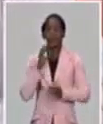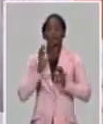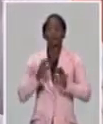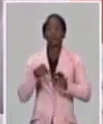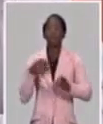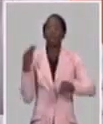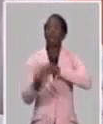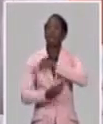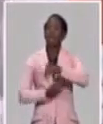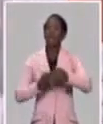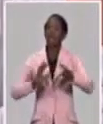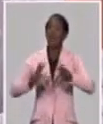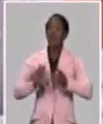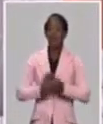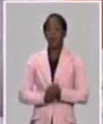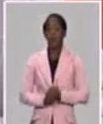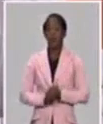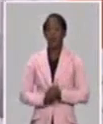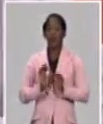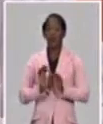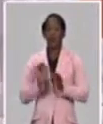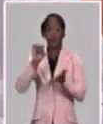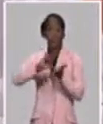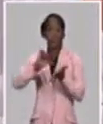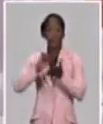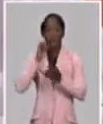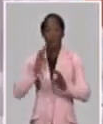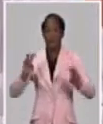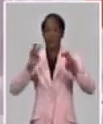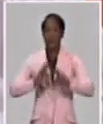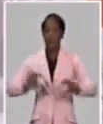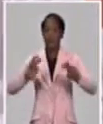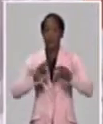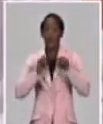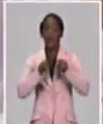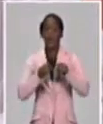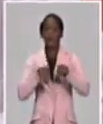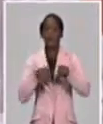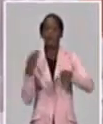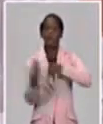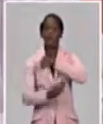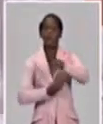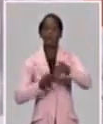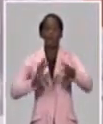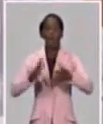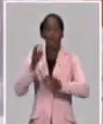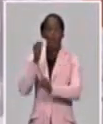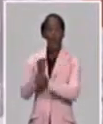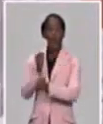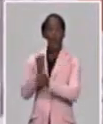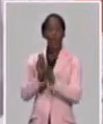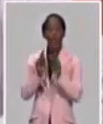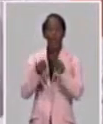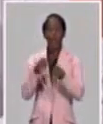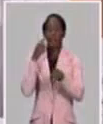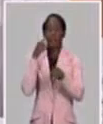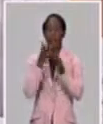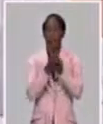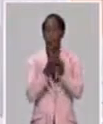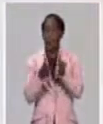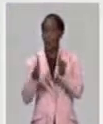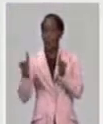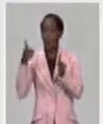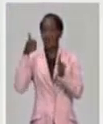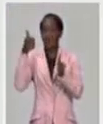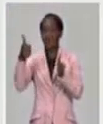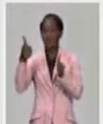cambiado la infraestructura de ciencia en centros de investigación. Fíjate que ya tenemos en el 2021 230 entidades de